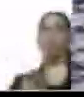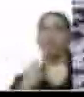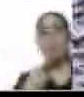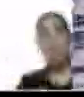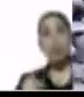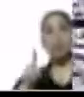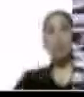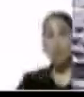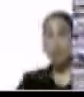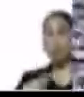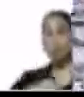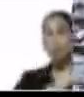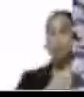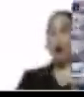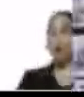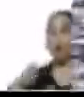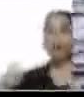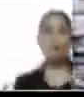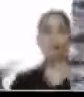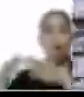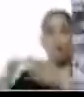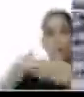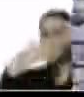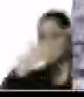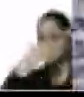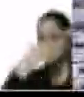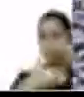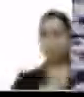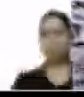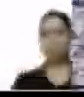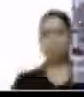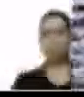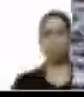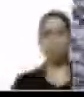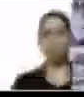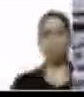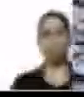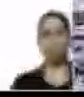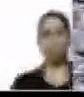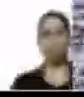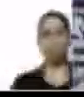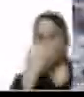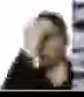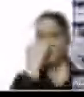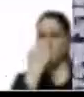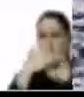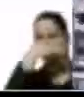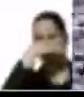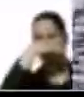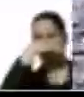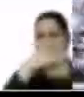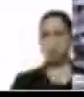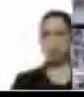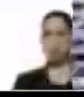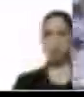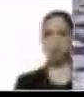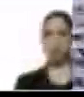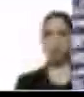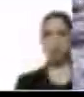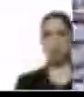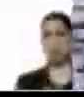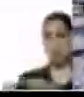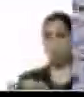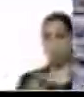plan que se gesta desde Colombia para infectarlos a ellos. Sí, seguramente tenemos ese plan muy detallado para ver cómo los infectamos.